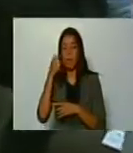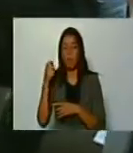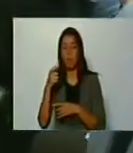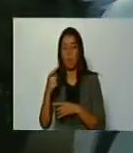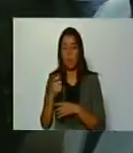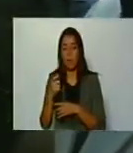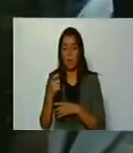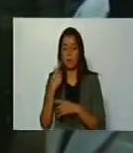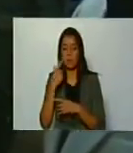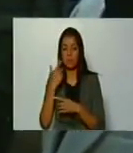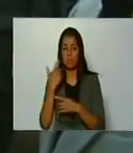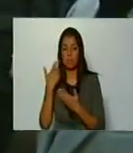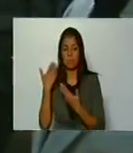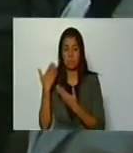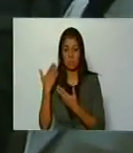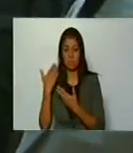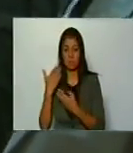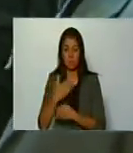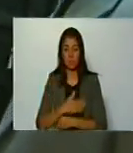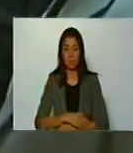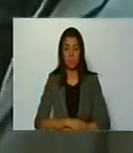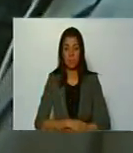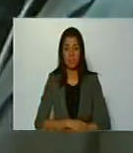ir a por el